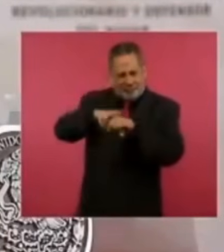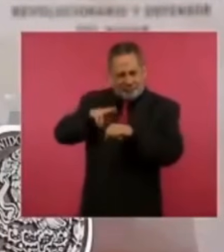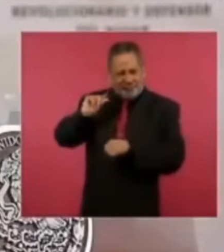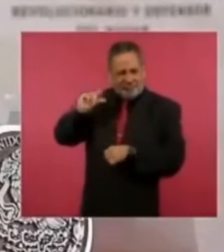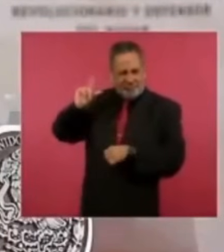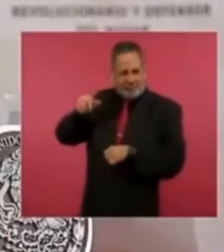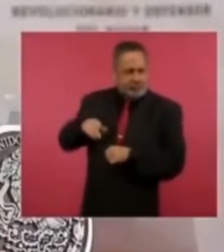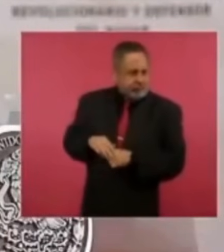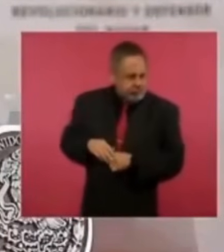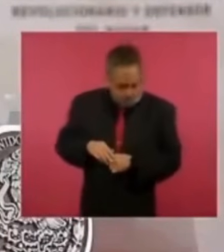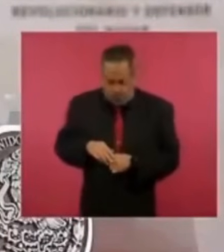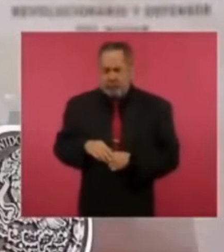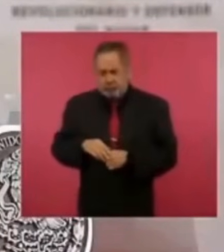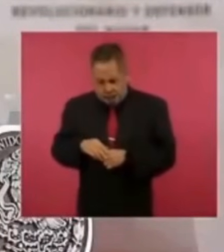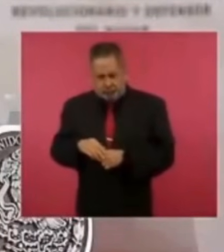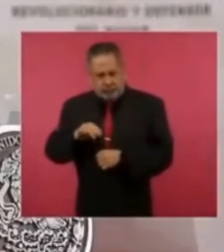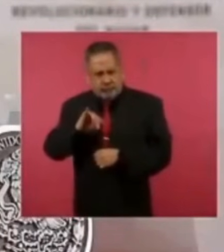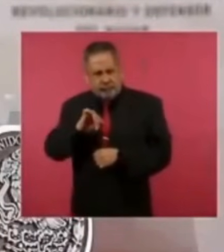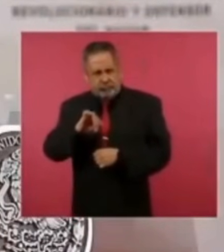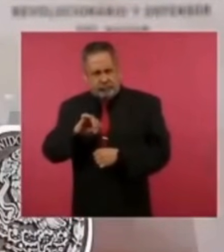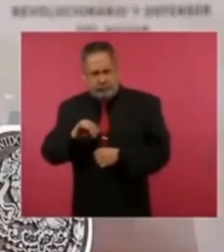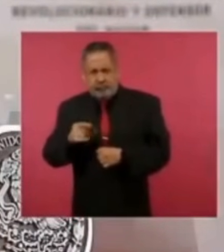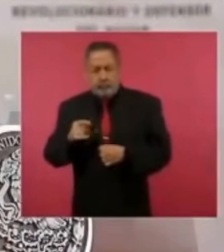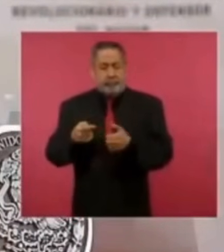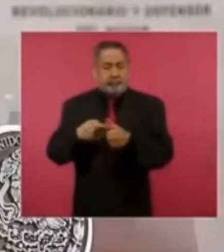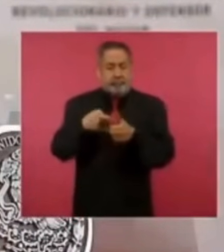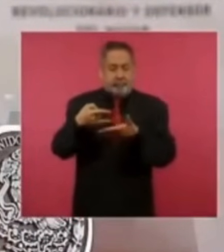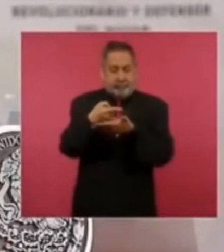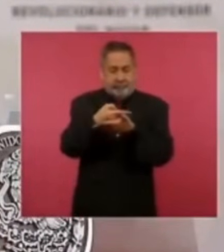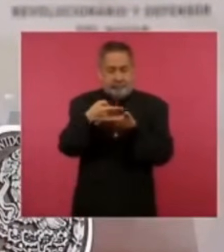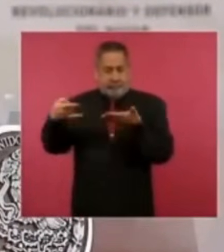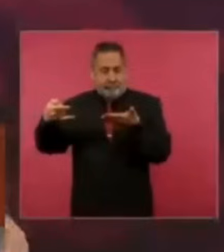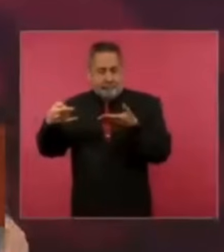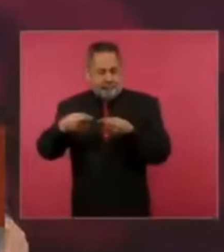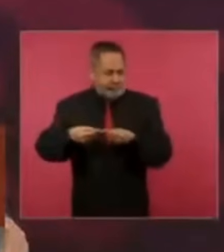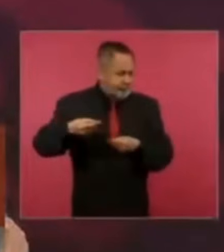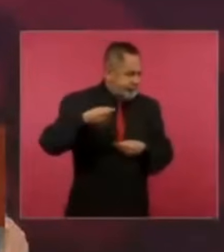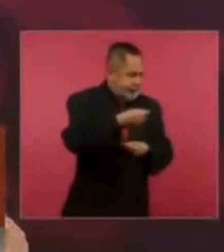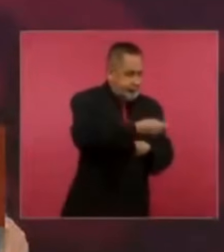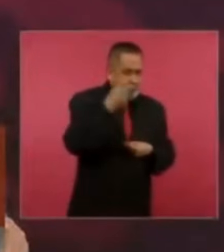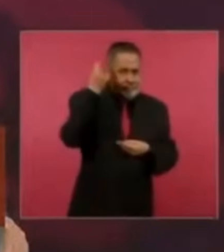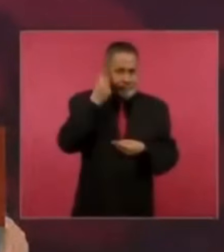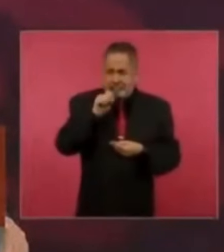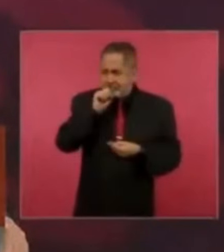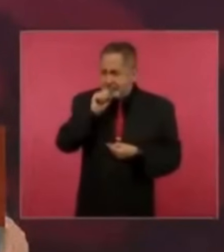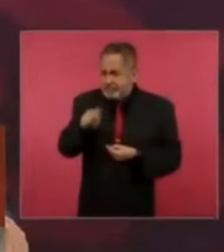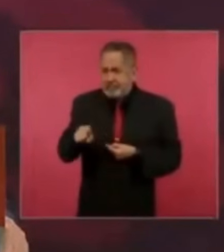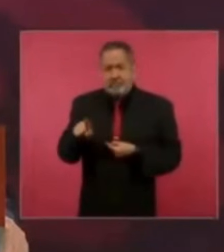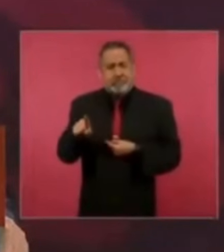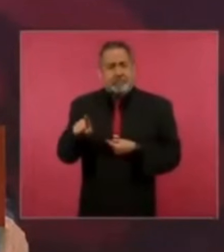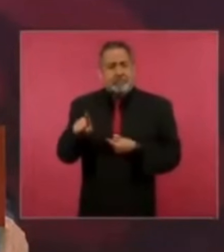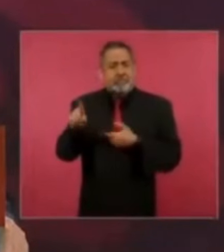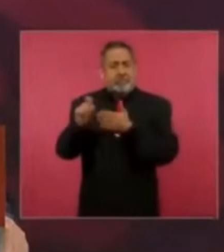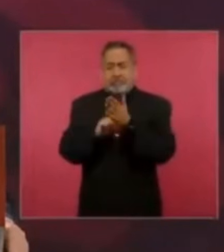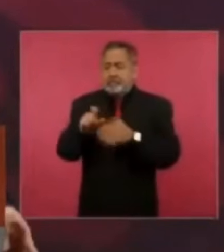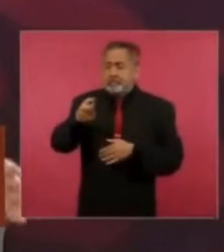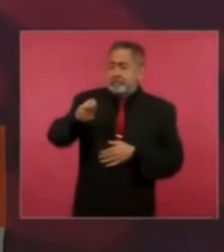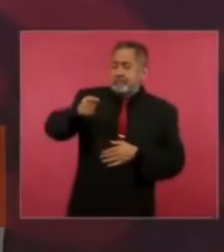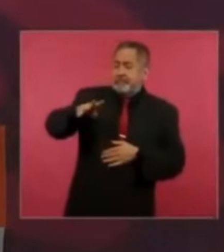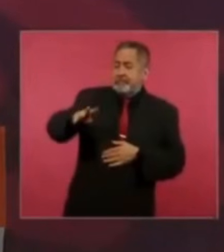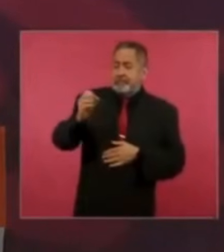desplegado de Ciro Gómez Leiva? Que hoy está muy molesto, porque dice que ¿cómo es posible